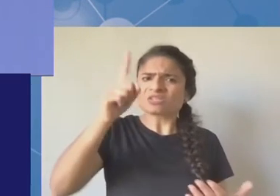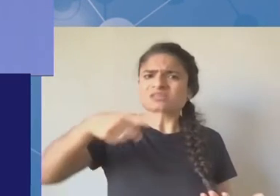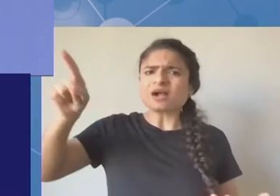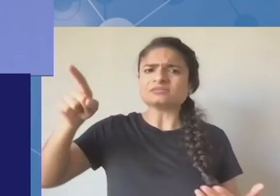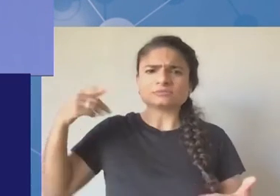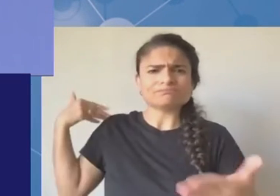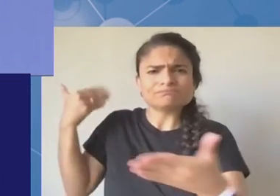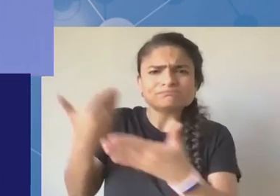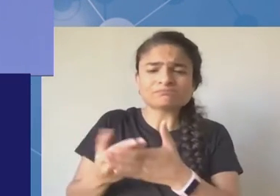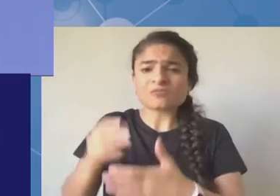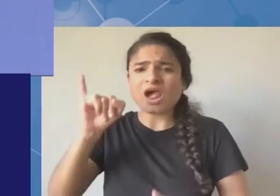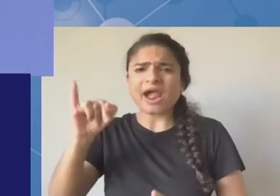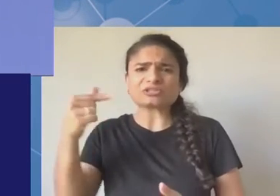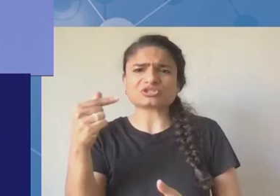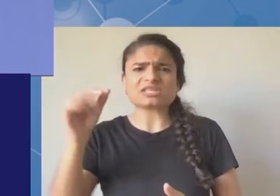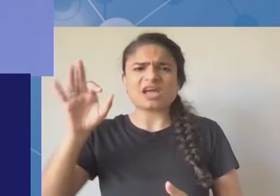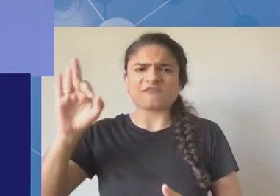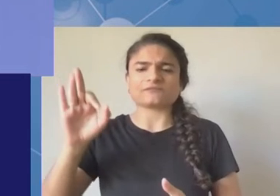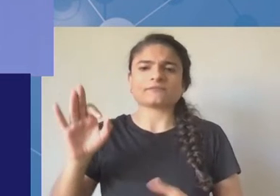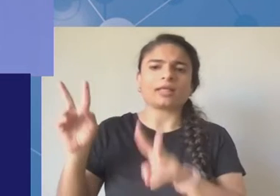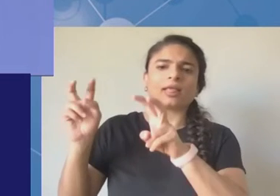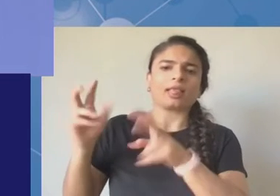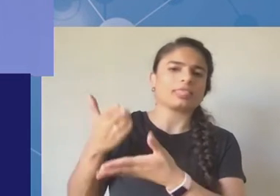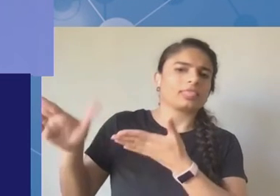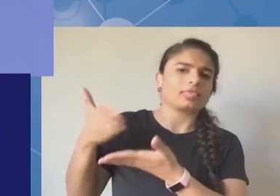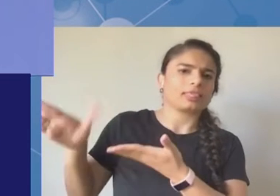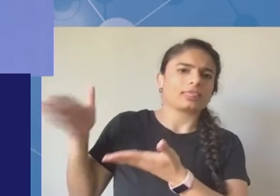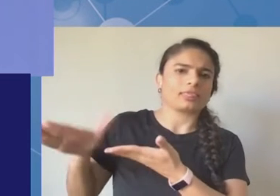que evitemos estos temas. Gracias. La persona siguiente.